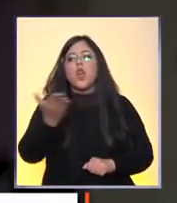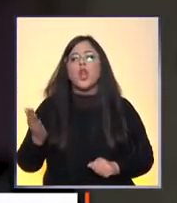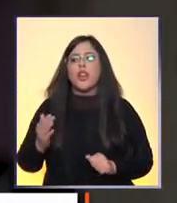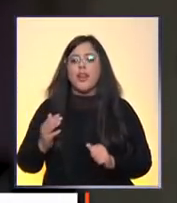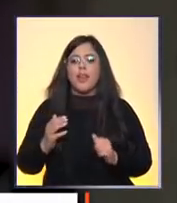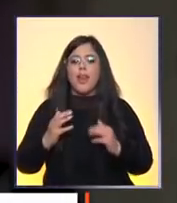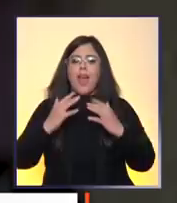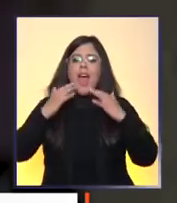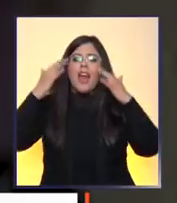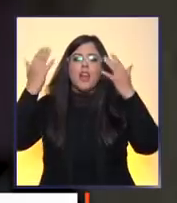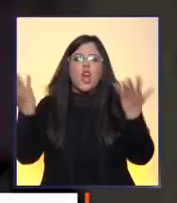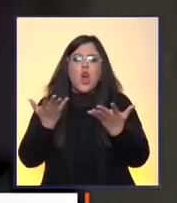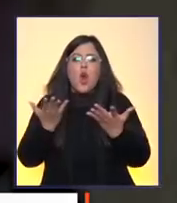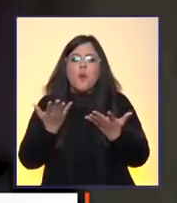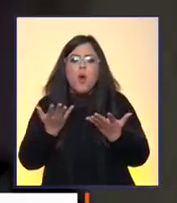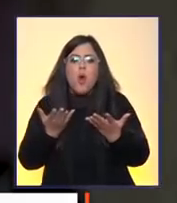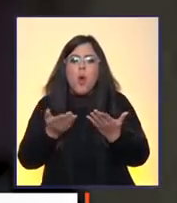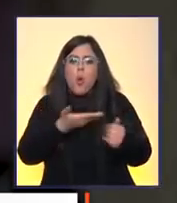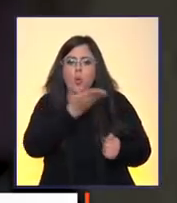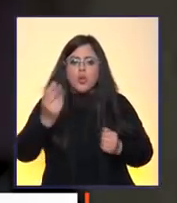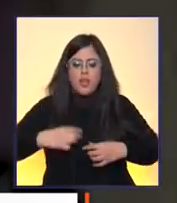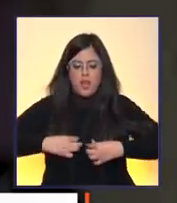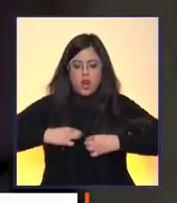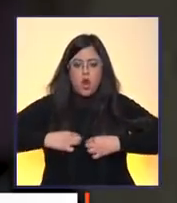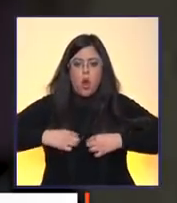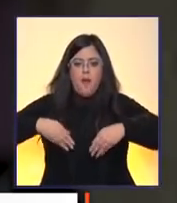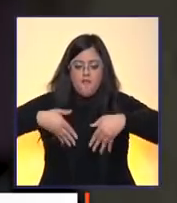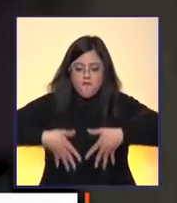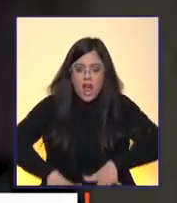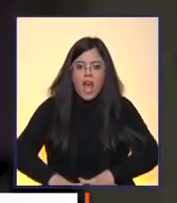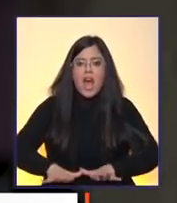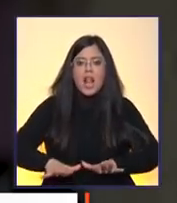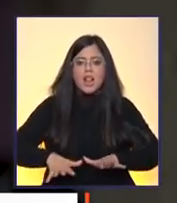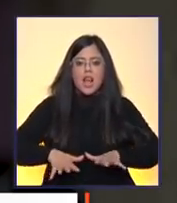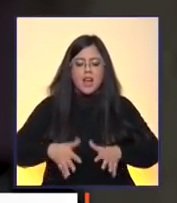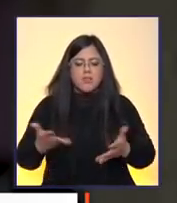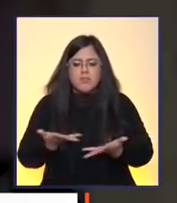¿Cómo se visten? ¿Usan falda? ¿Usan vestido?